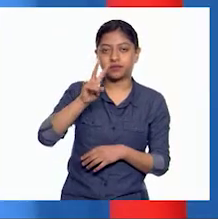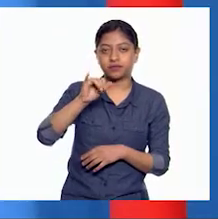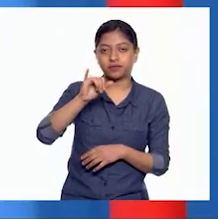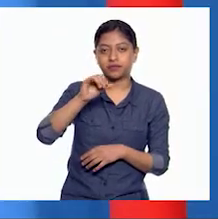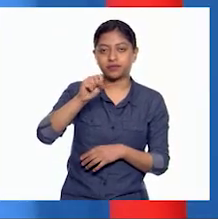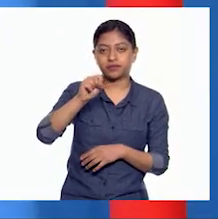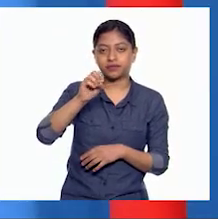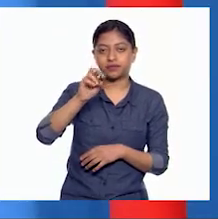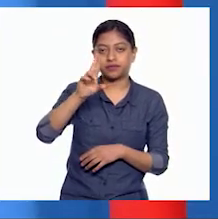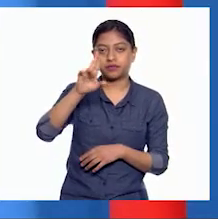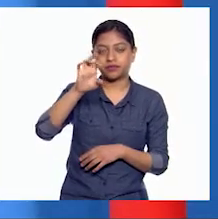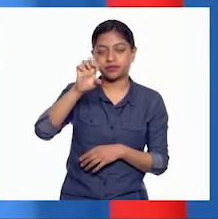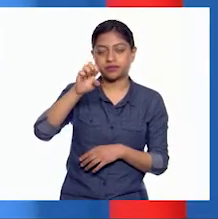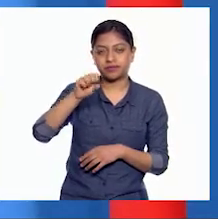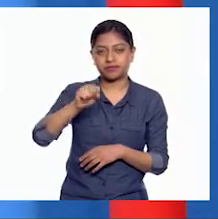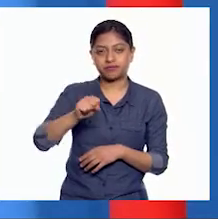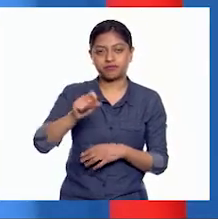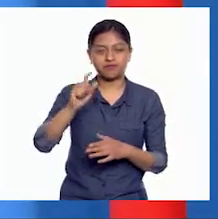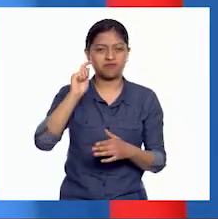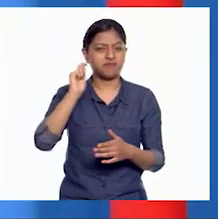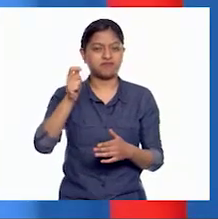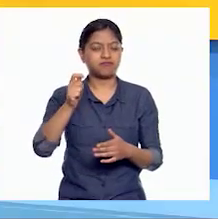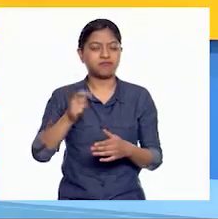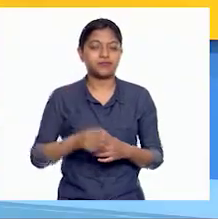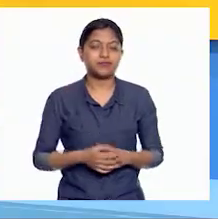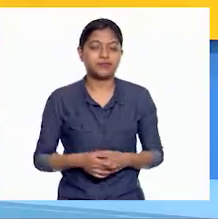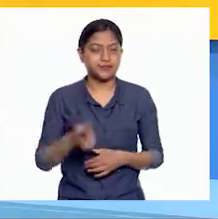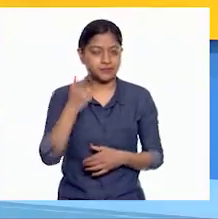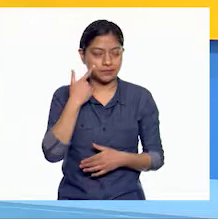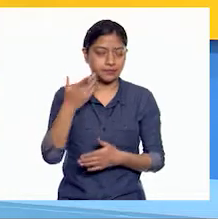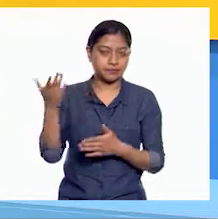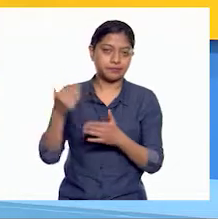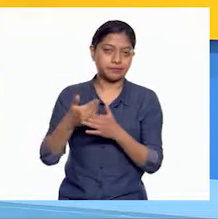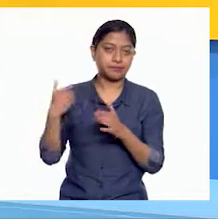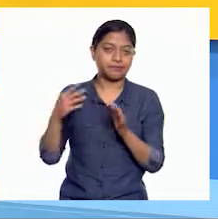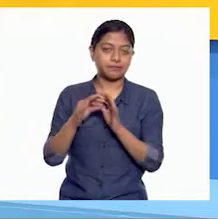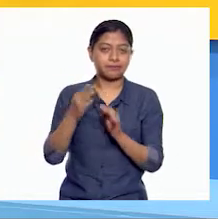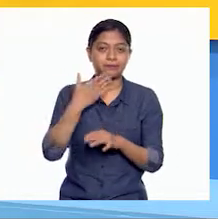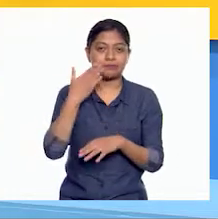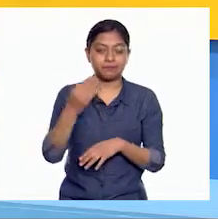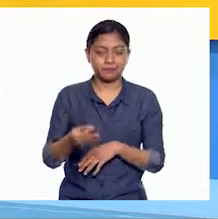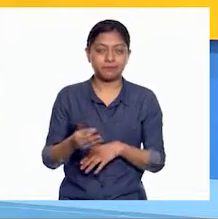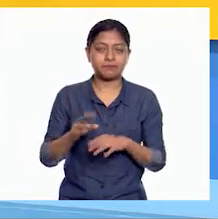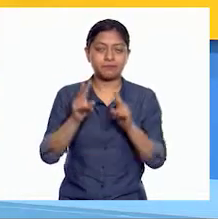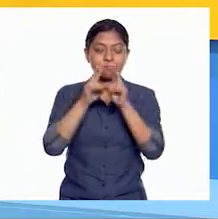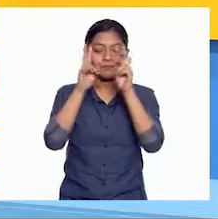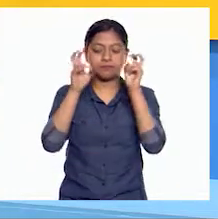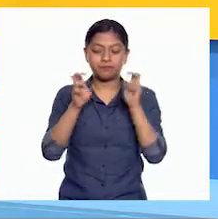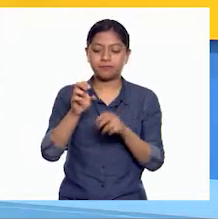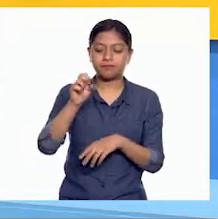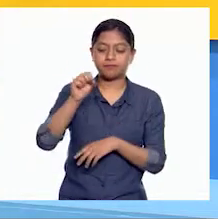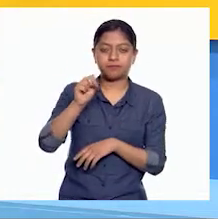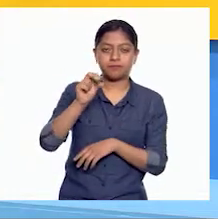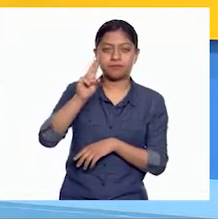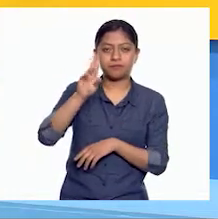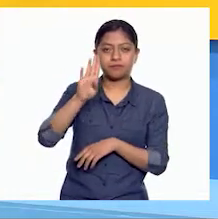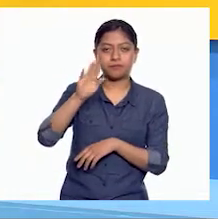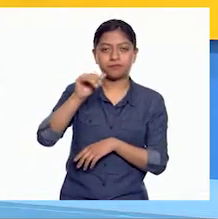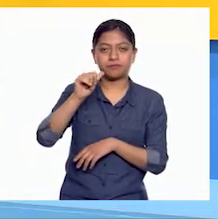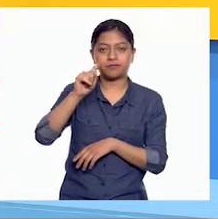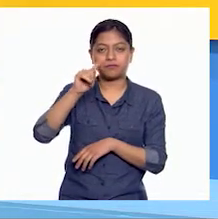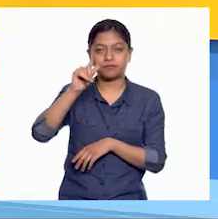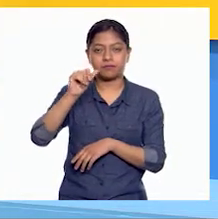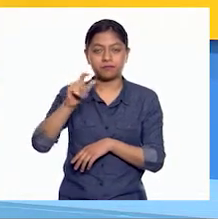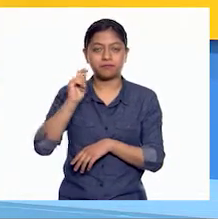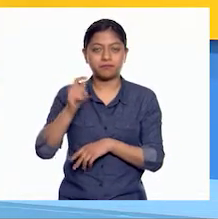¿Una qué? Maestra, ¿qué es una subasta? ¿En qué consiste eso? Muy buena pregunta, María. Una subasta es una forma de vender objetos. Ahí